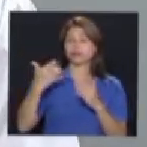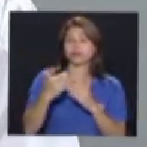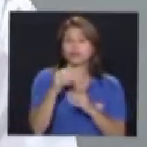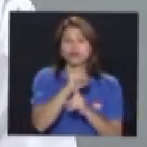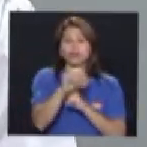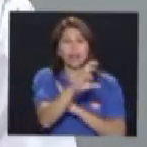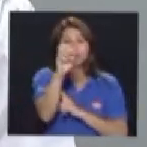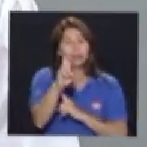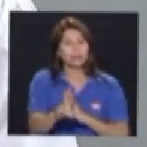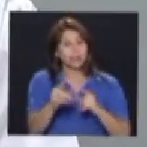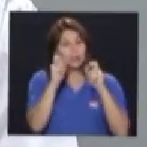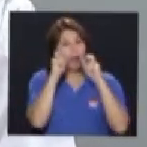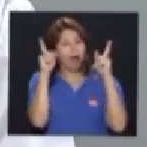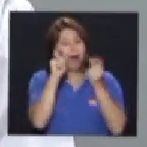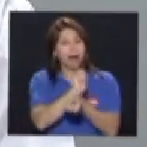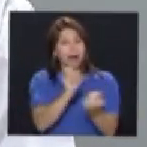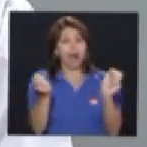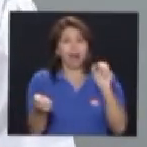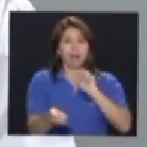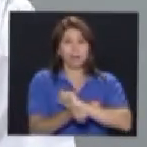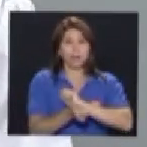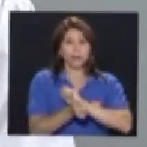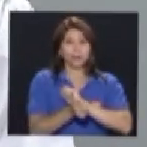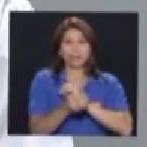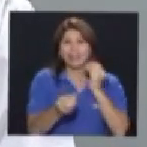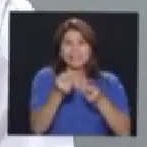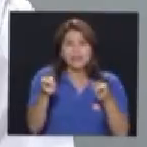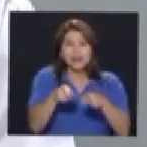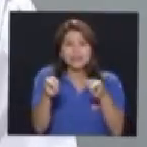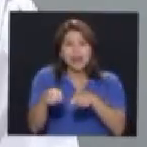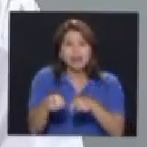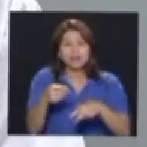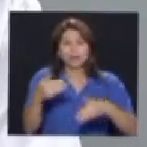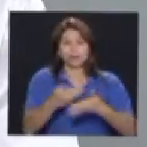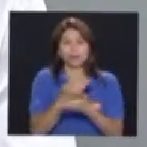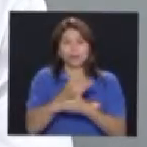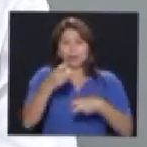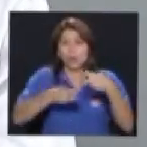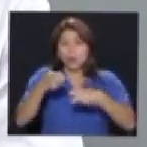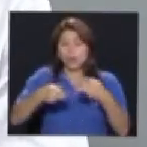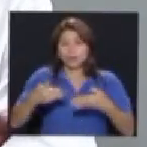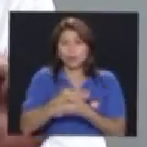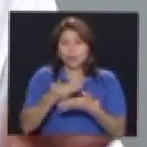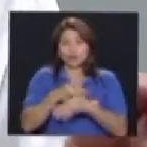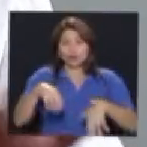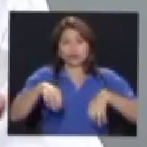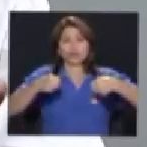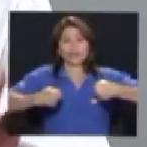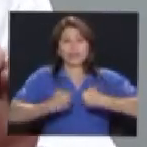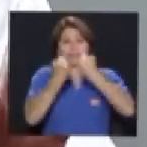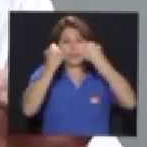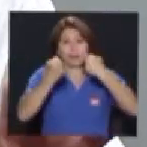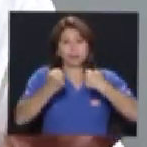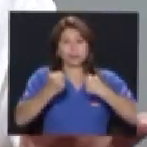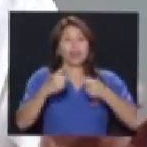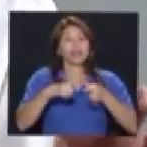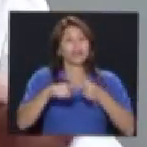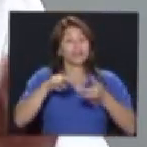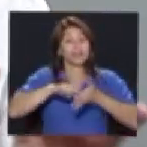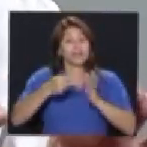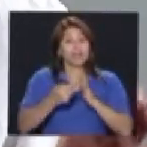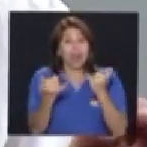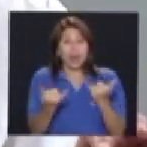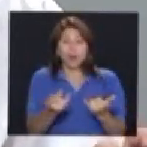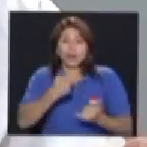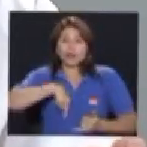de cierta perplejidad. ¿Qué nos está pasando? Nuevos problemas, nuevos desafíos. Entonces, no solo nos hemos multiplicado